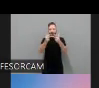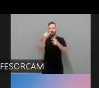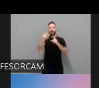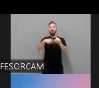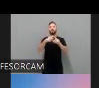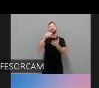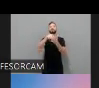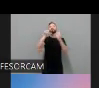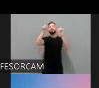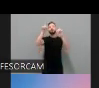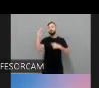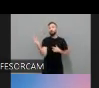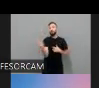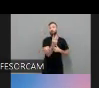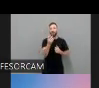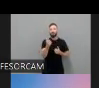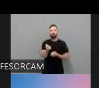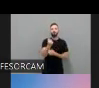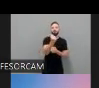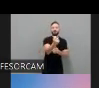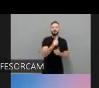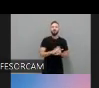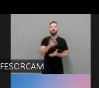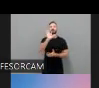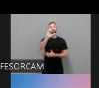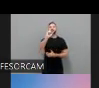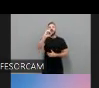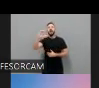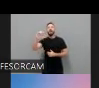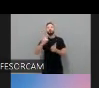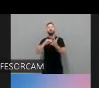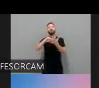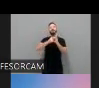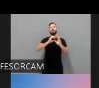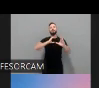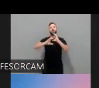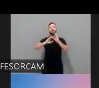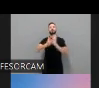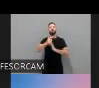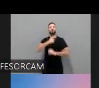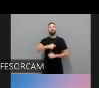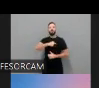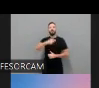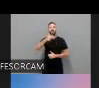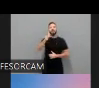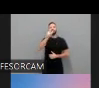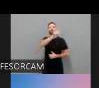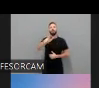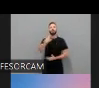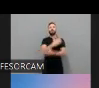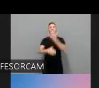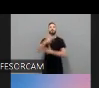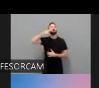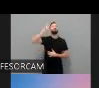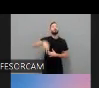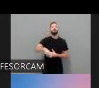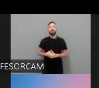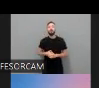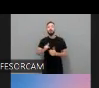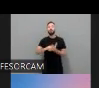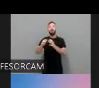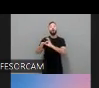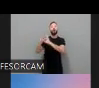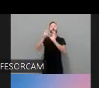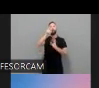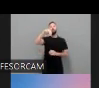educativos. Que los SAC son sistemas de comunicación reconocidos por el Comité sobre los Derechos de las Personas con Discapacidad de Naciones